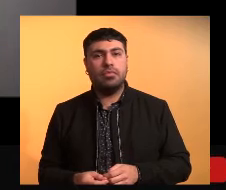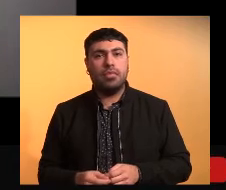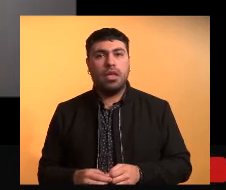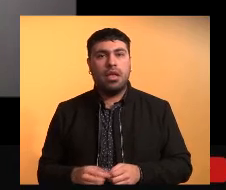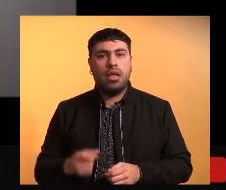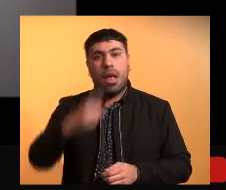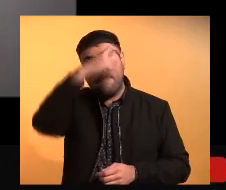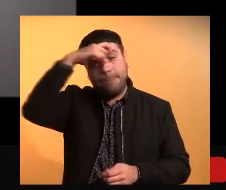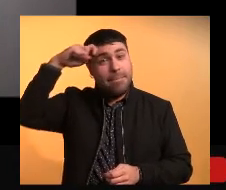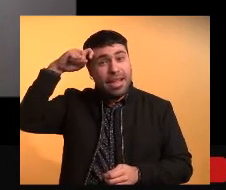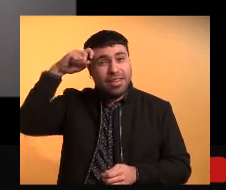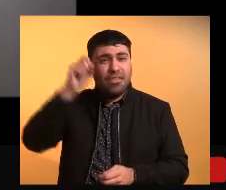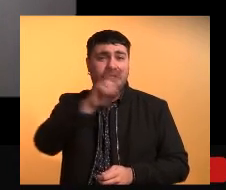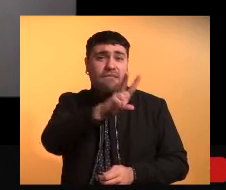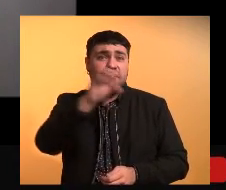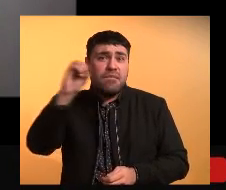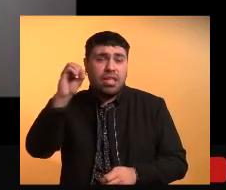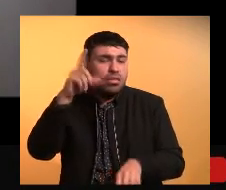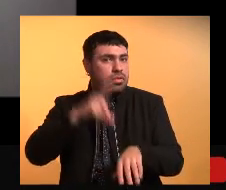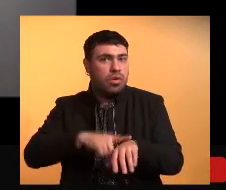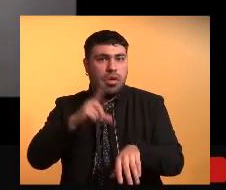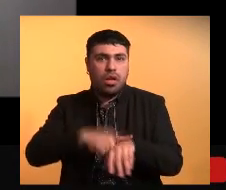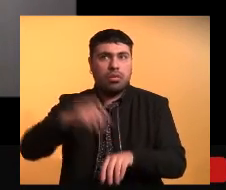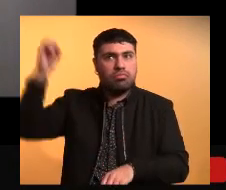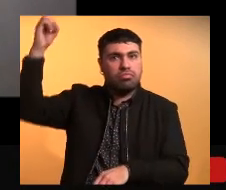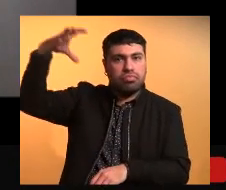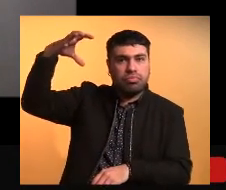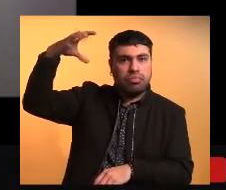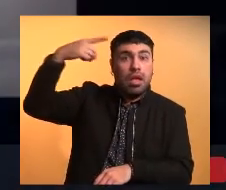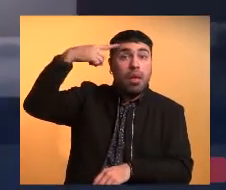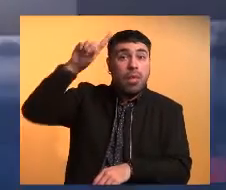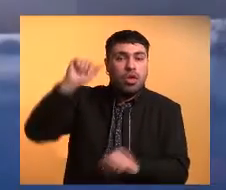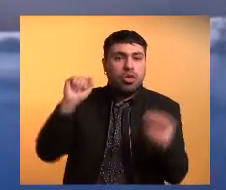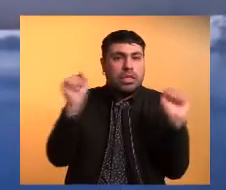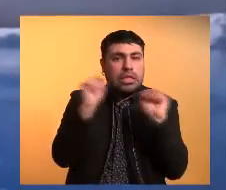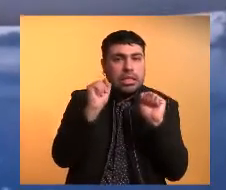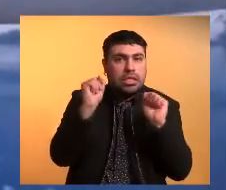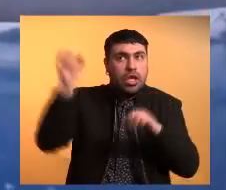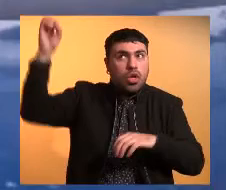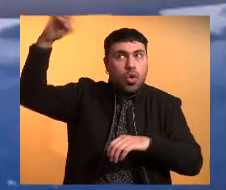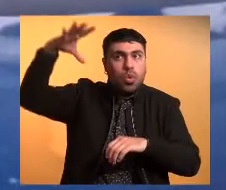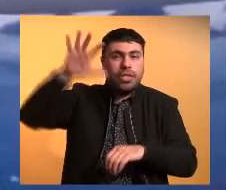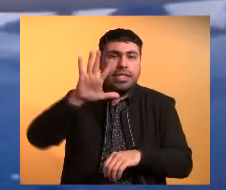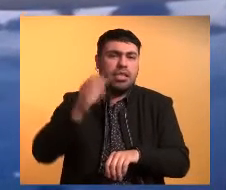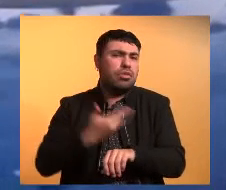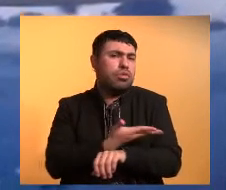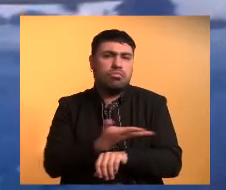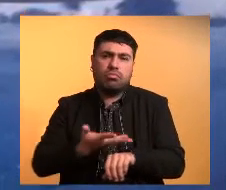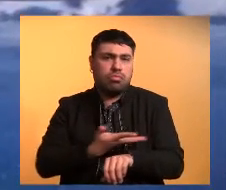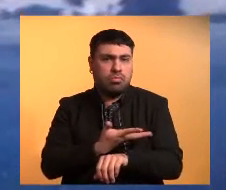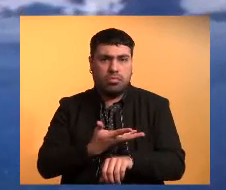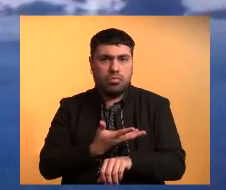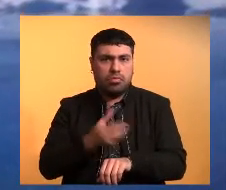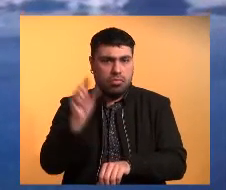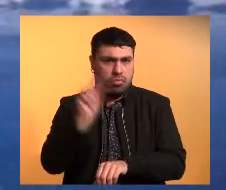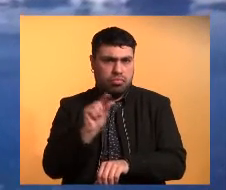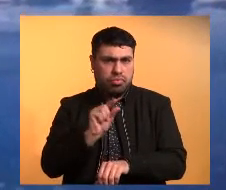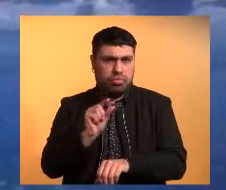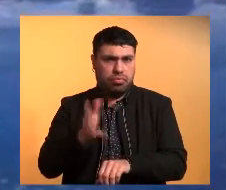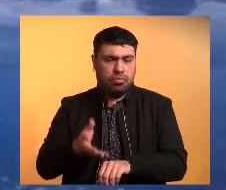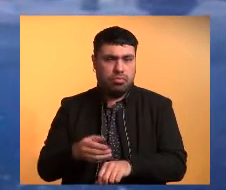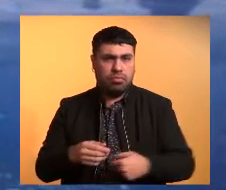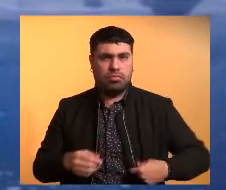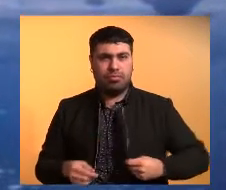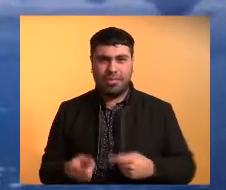verano hay 20 horas de luz, y en invierno hay solo 5 horas de luz. Eso es promedio, eso puede variar un poquito, pero en general esas son las condiciones